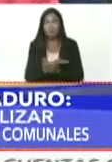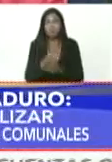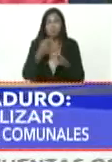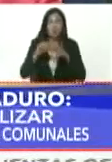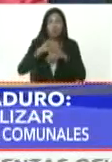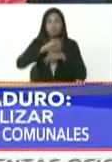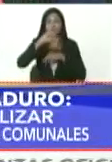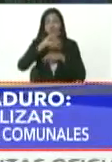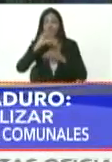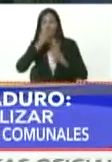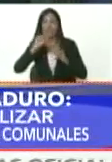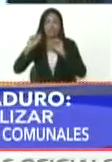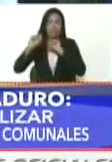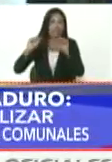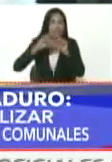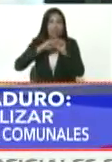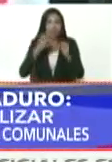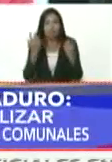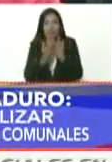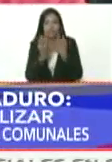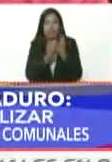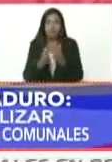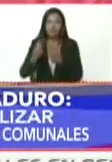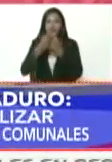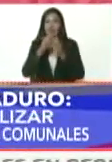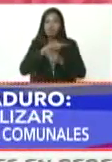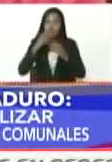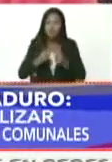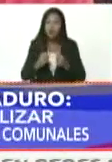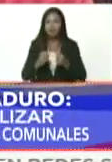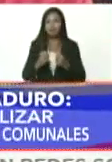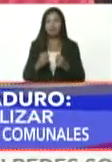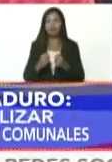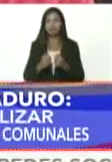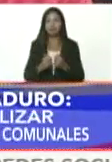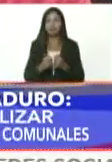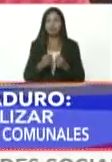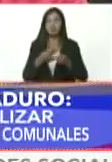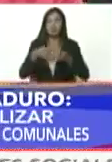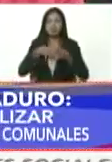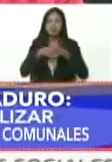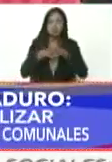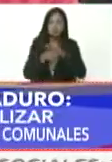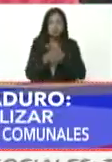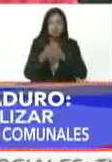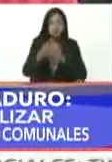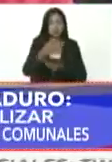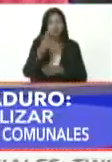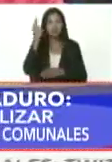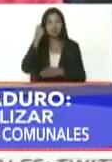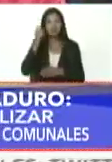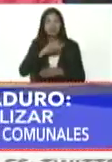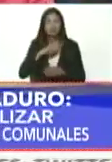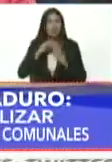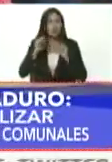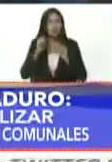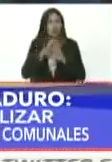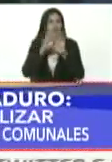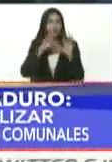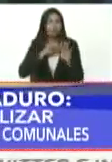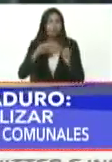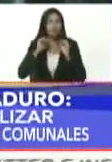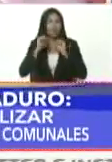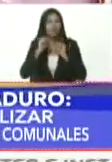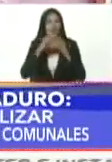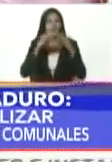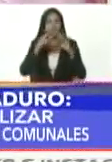es rebelde, la guerra económica se pone dura, es babosa, pero vamos a ganarle, nosotros le ganamos a todo el mundo,